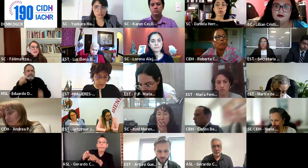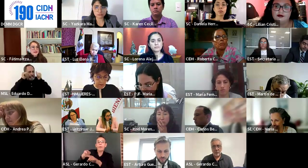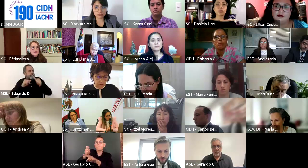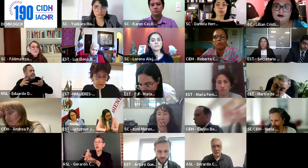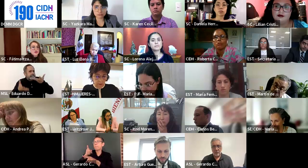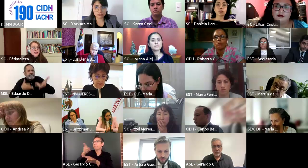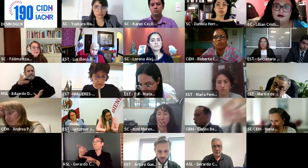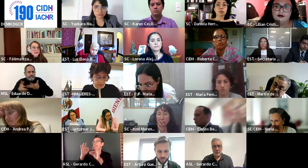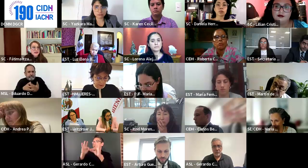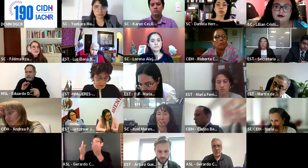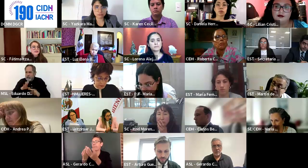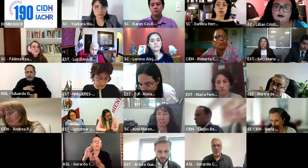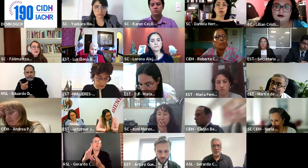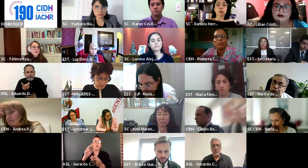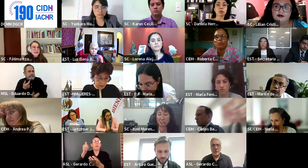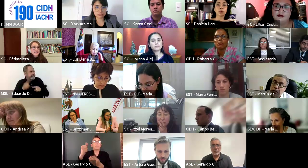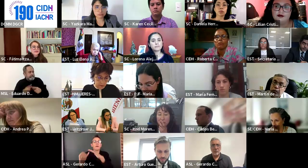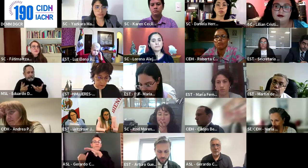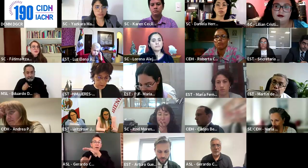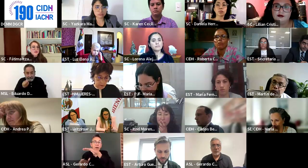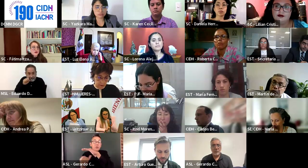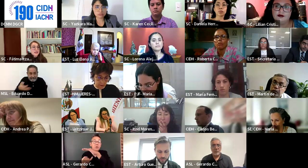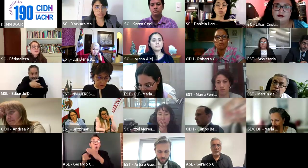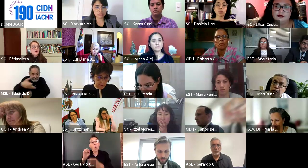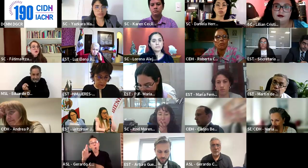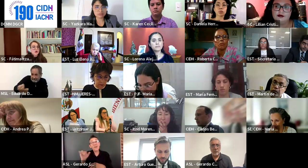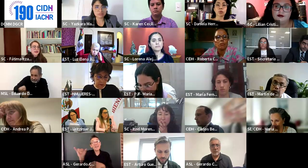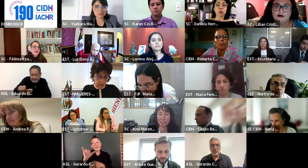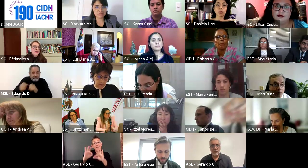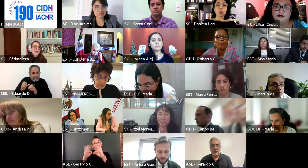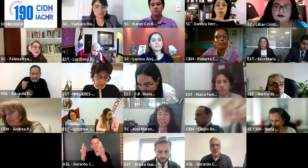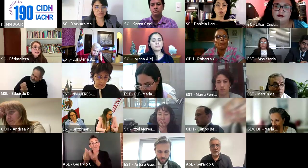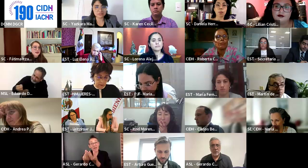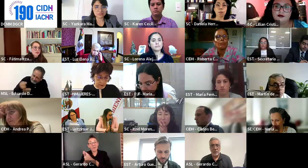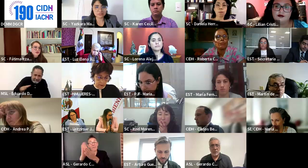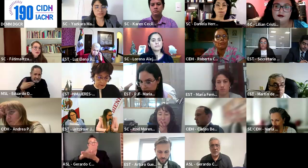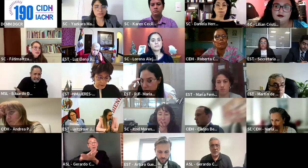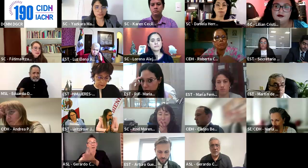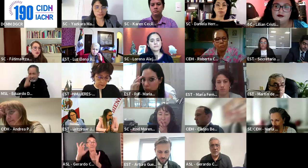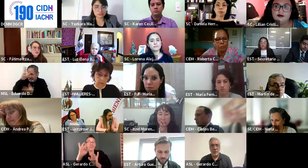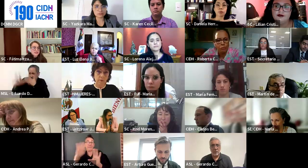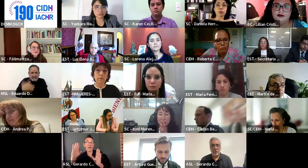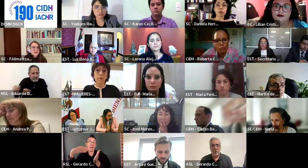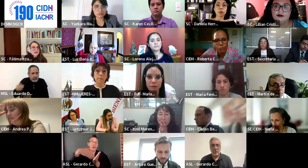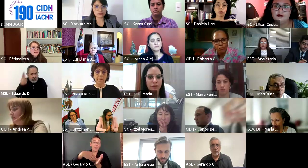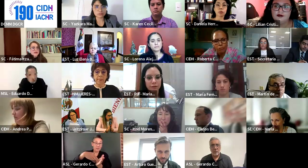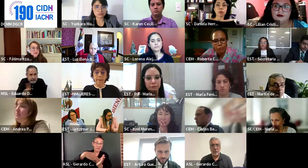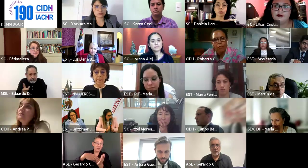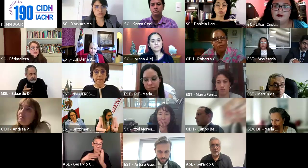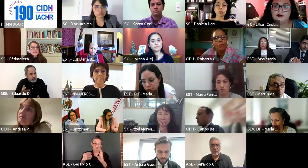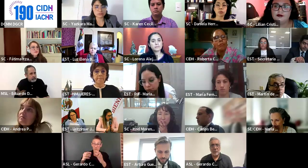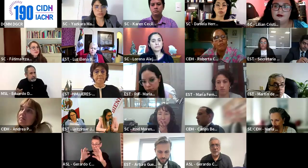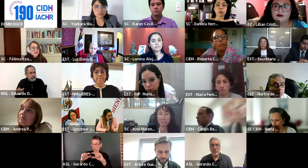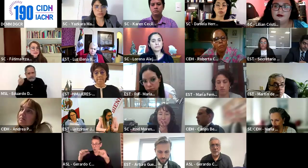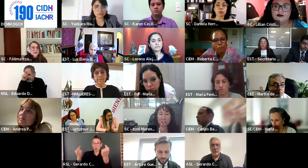sufrir violencia de sus familiares, cuidadores o redes de apoyo, entre comillas.